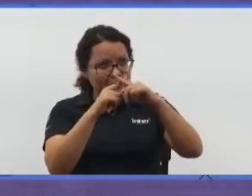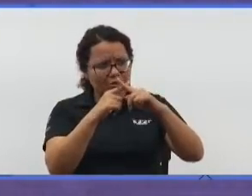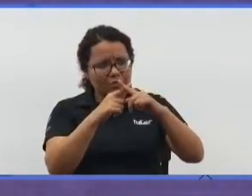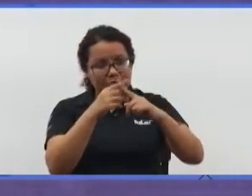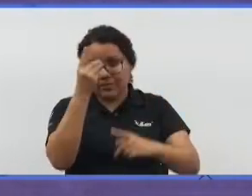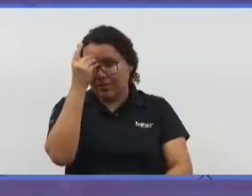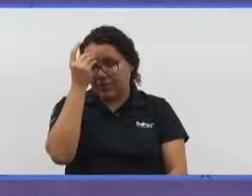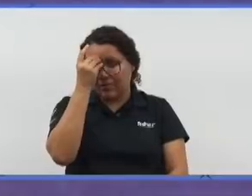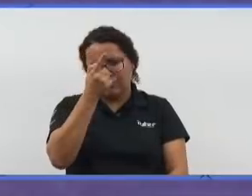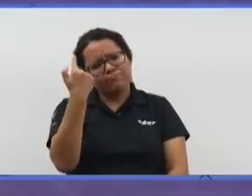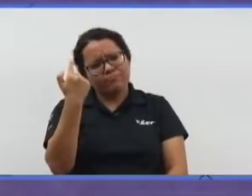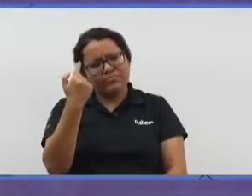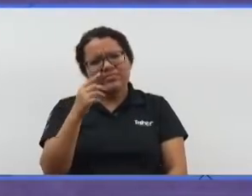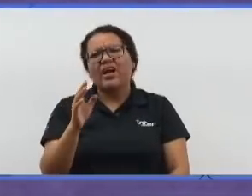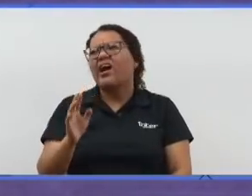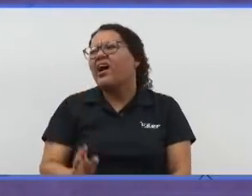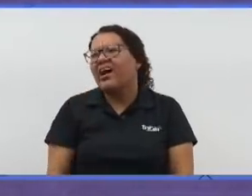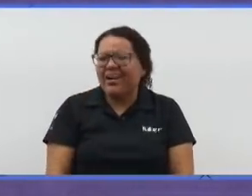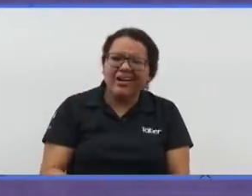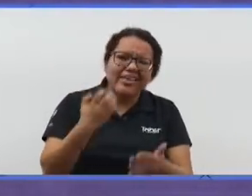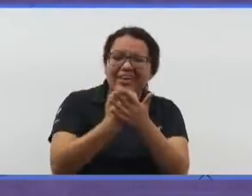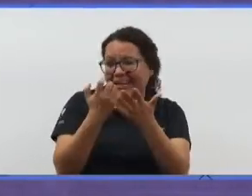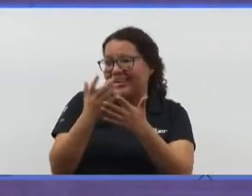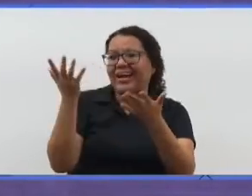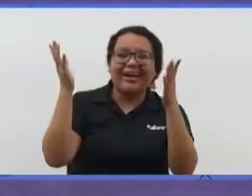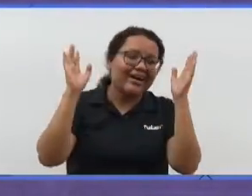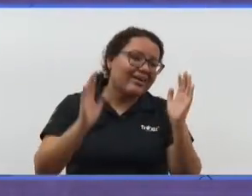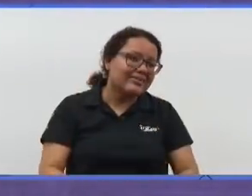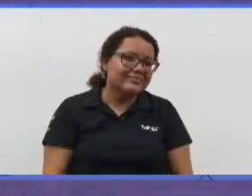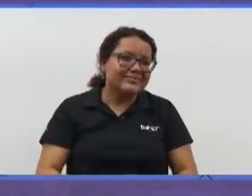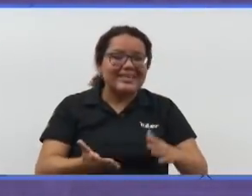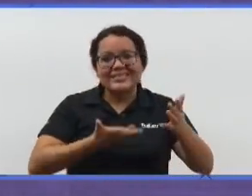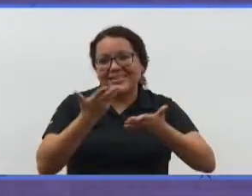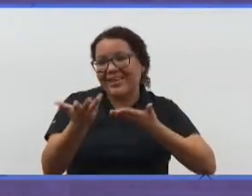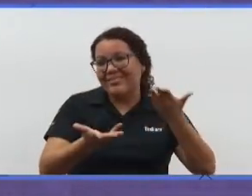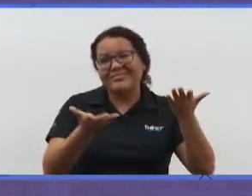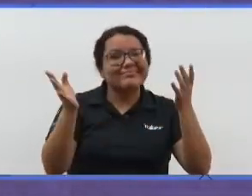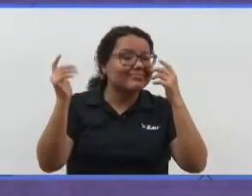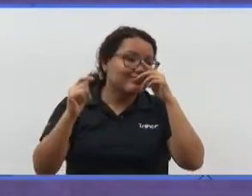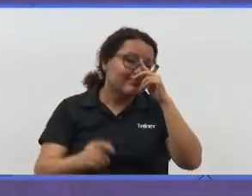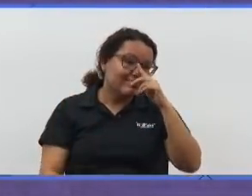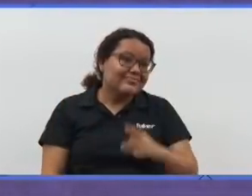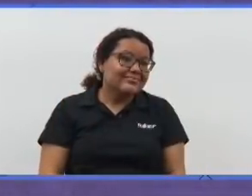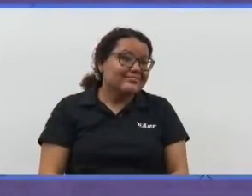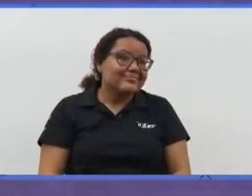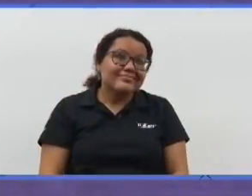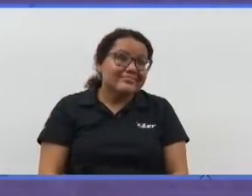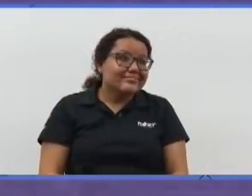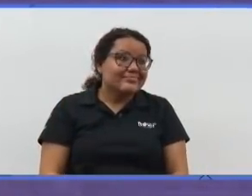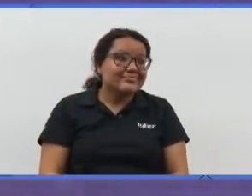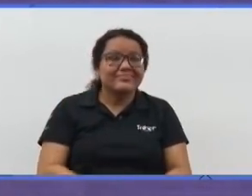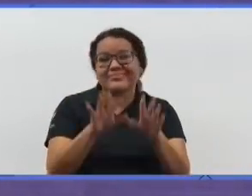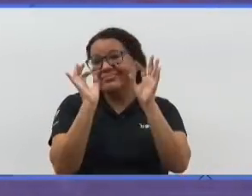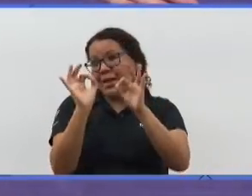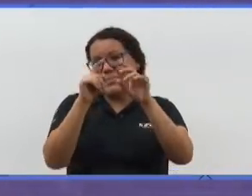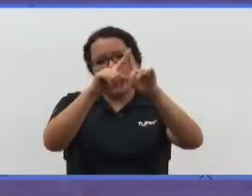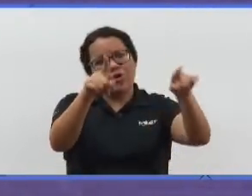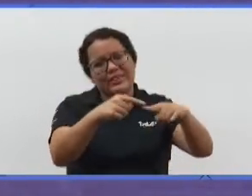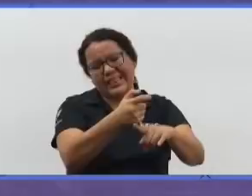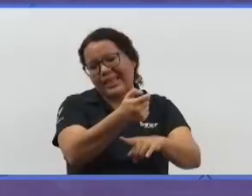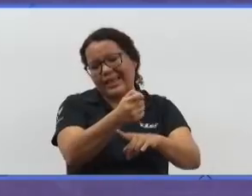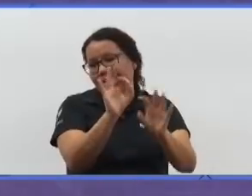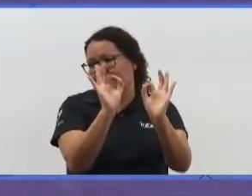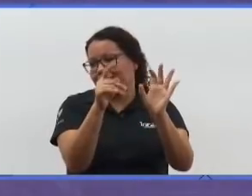quiero ganar almas hay que servir a alguien para poner la tele mejor ponerlo por aquí